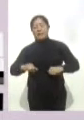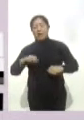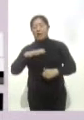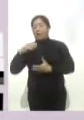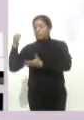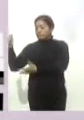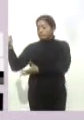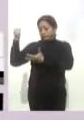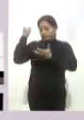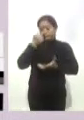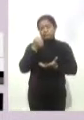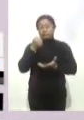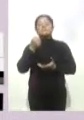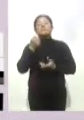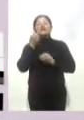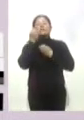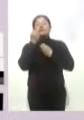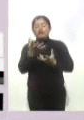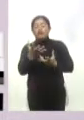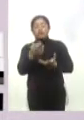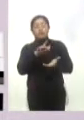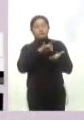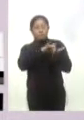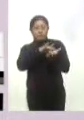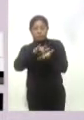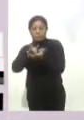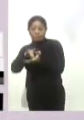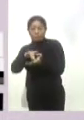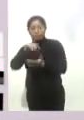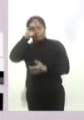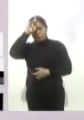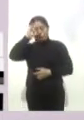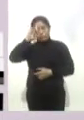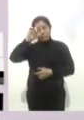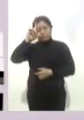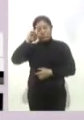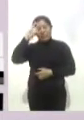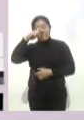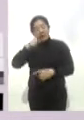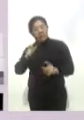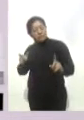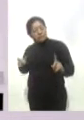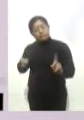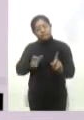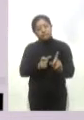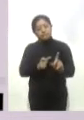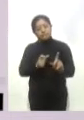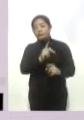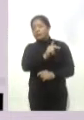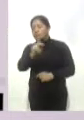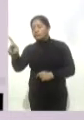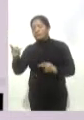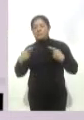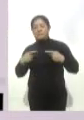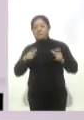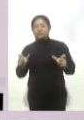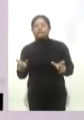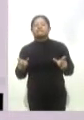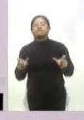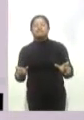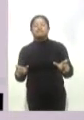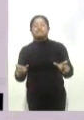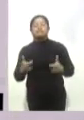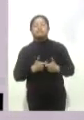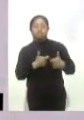Santuario de las Luciérnagas, orientado a ofrecer respaldos económicos a quienes fueron afectados